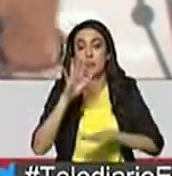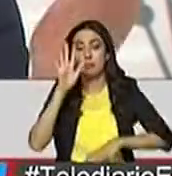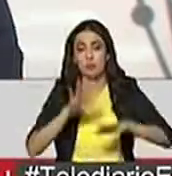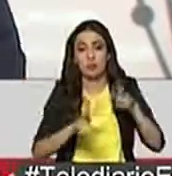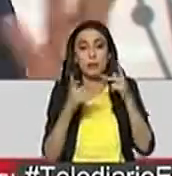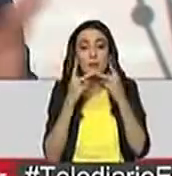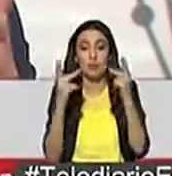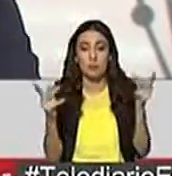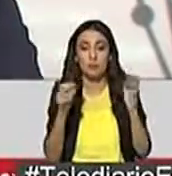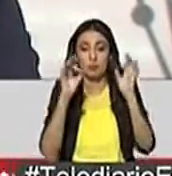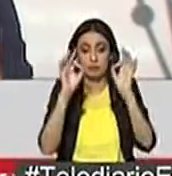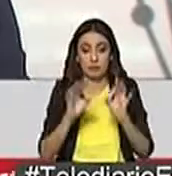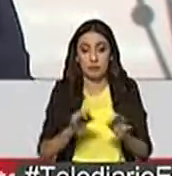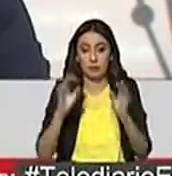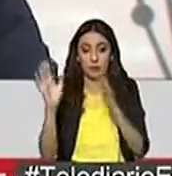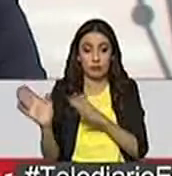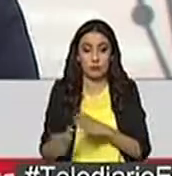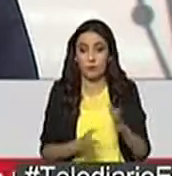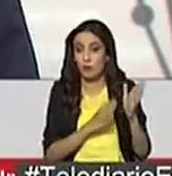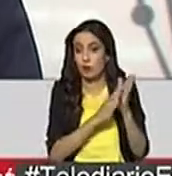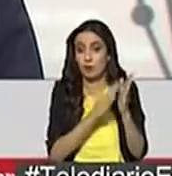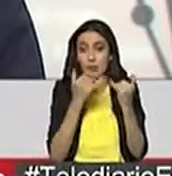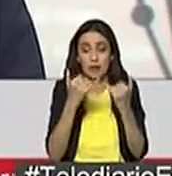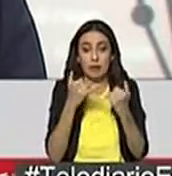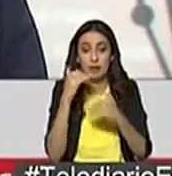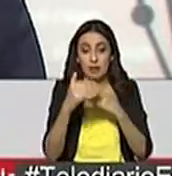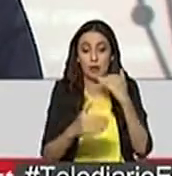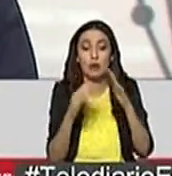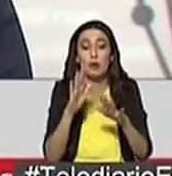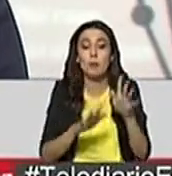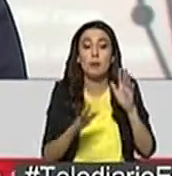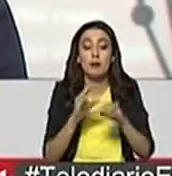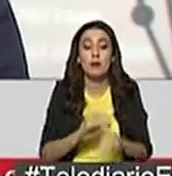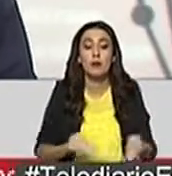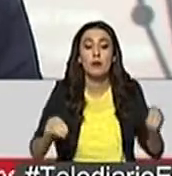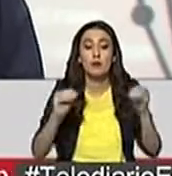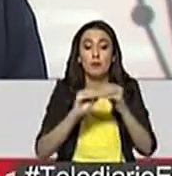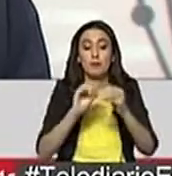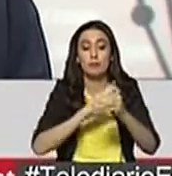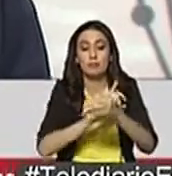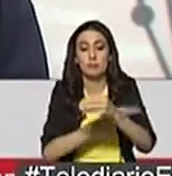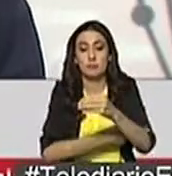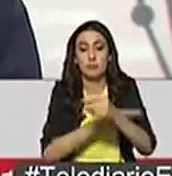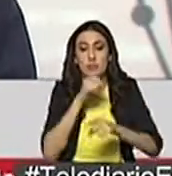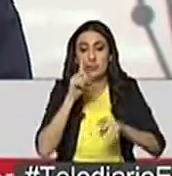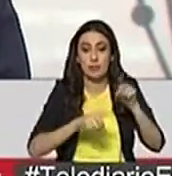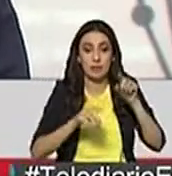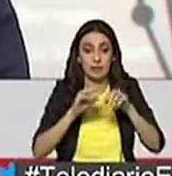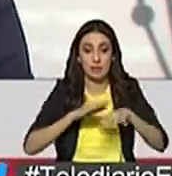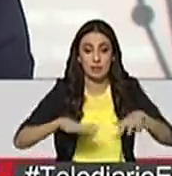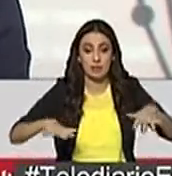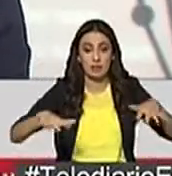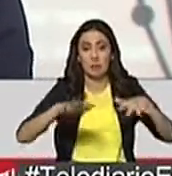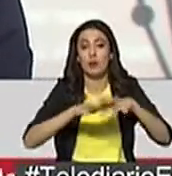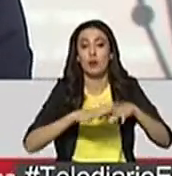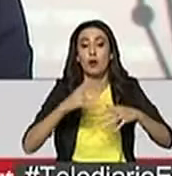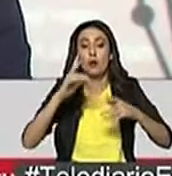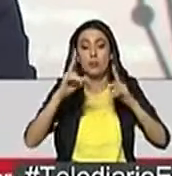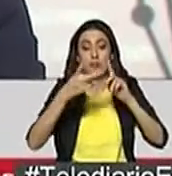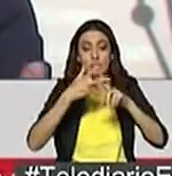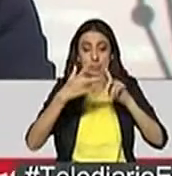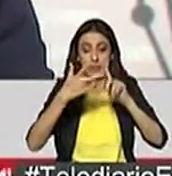es impensable, inviable en el país en este momento, tal y cual están las fuerzas políticas y los razonamientos de los ciudadanos. Y